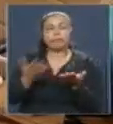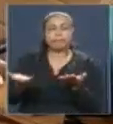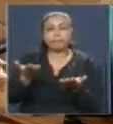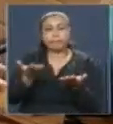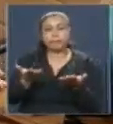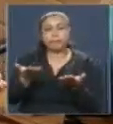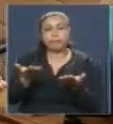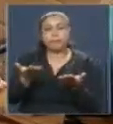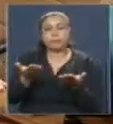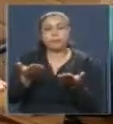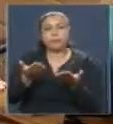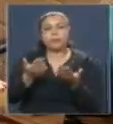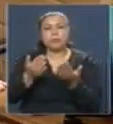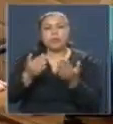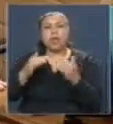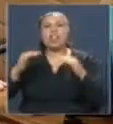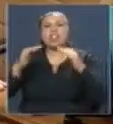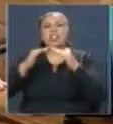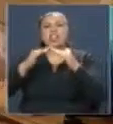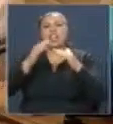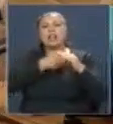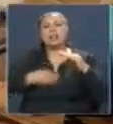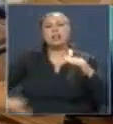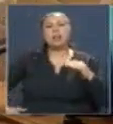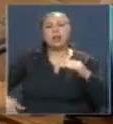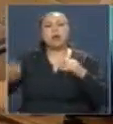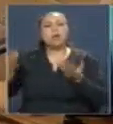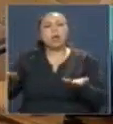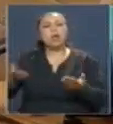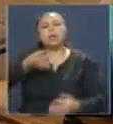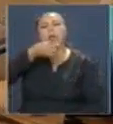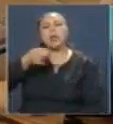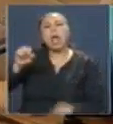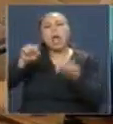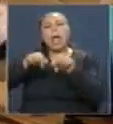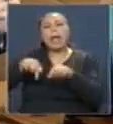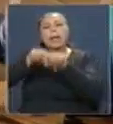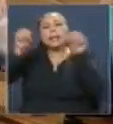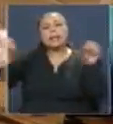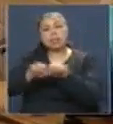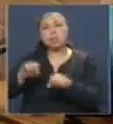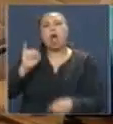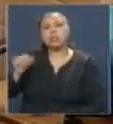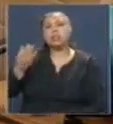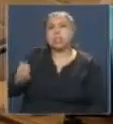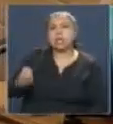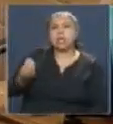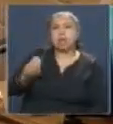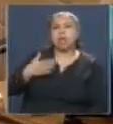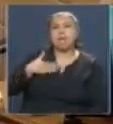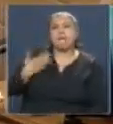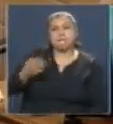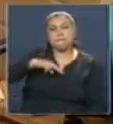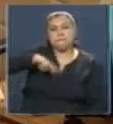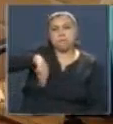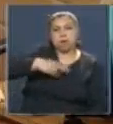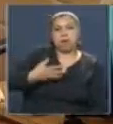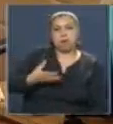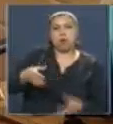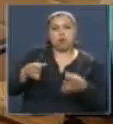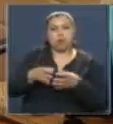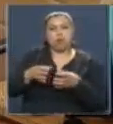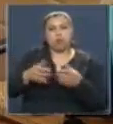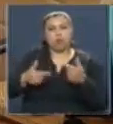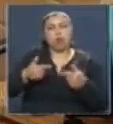un sótano de La Moneda, y dicen, bueno, este sistema nos conviene a nuestro sector, así que